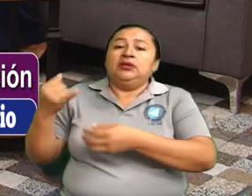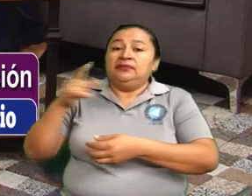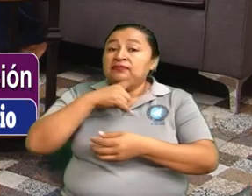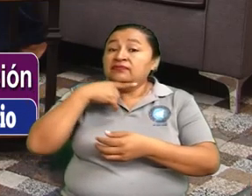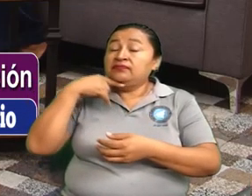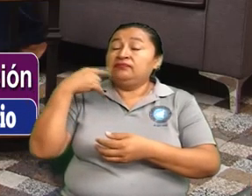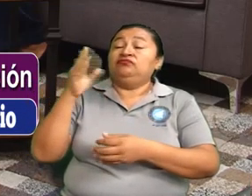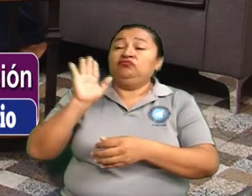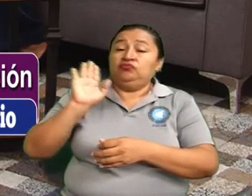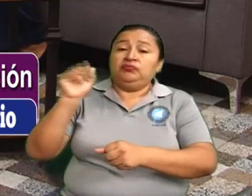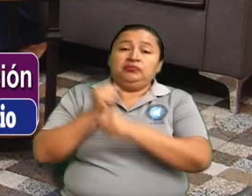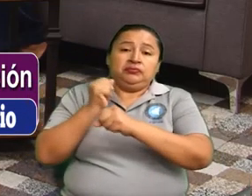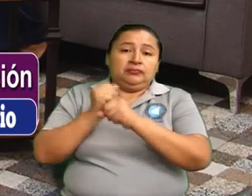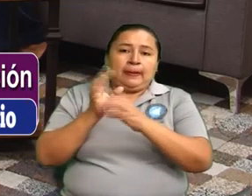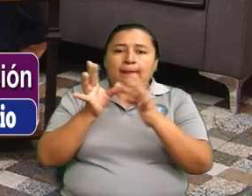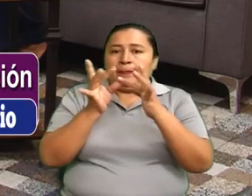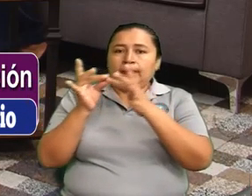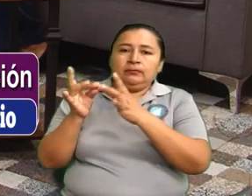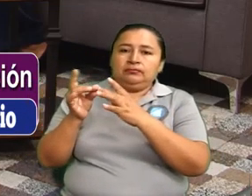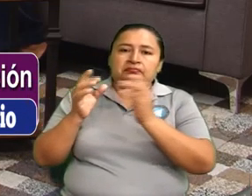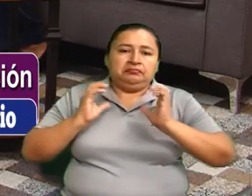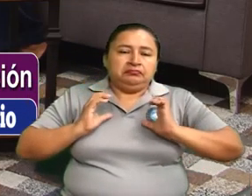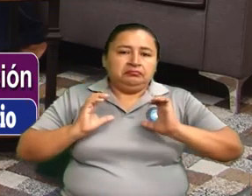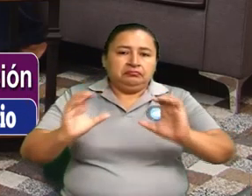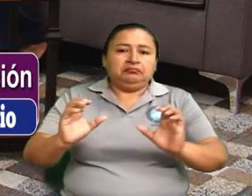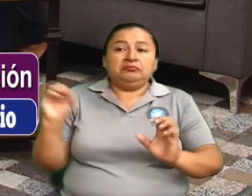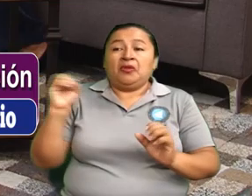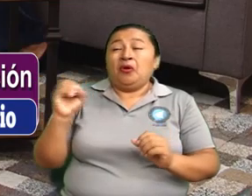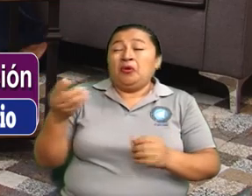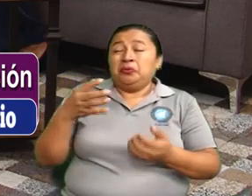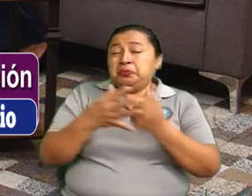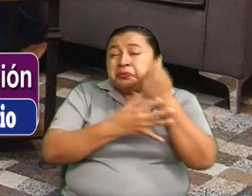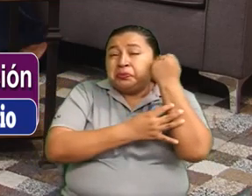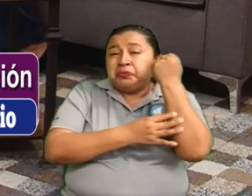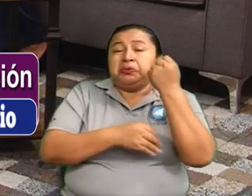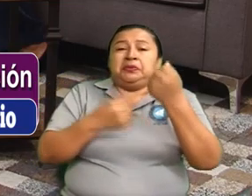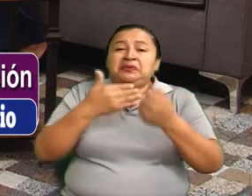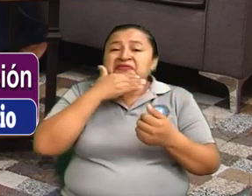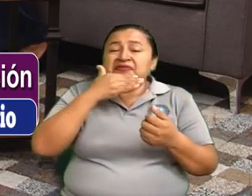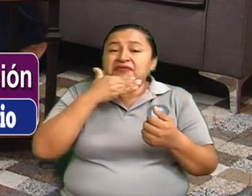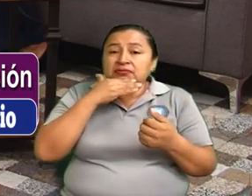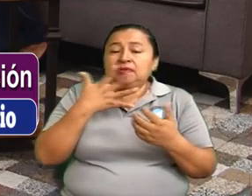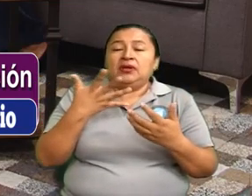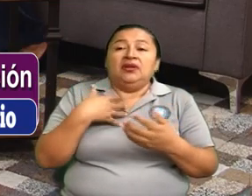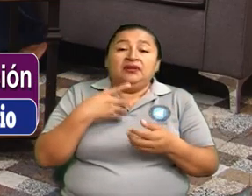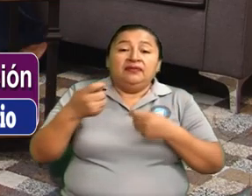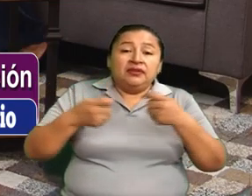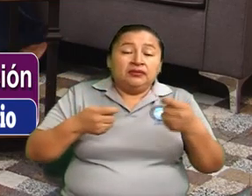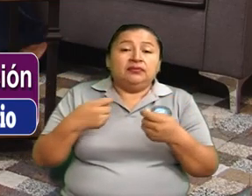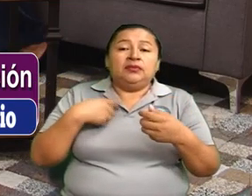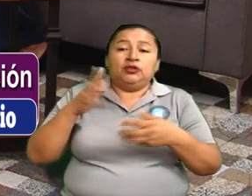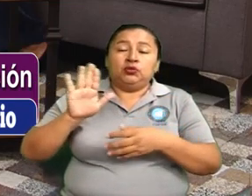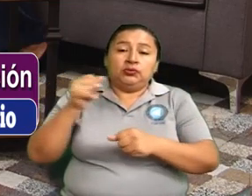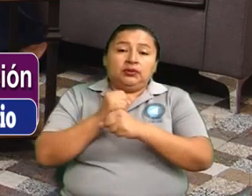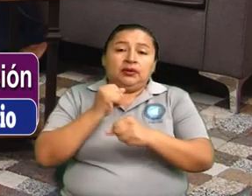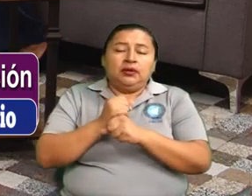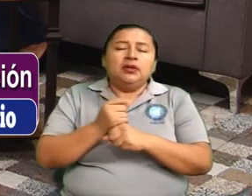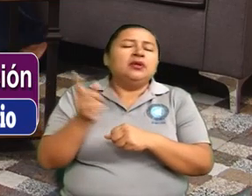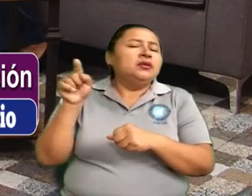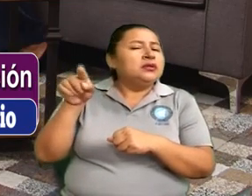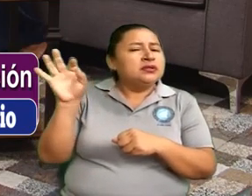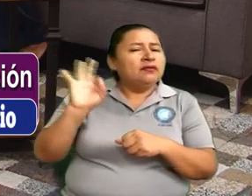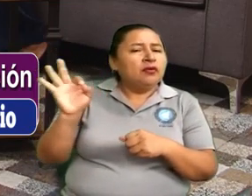obras de arte, sí, en las calles o en condiciones bastante difíciles y hostiles, sí, para su trabajo. En, sí, ese